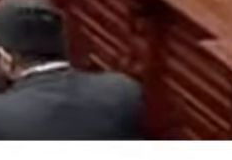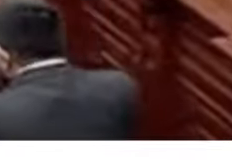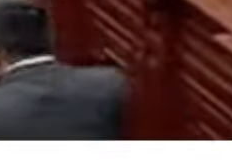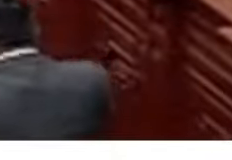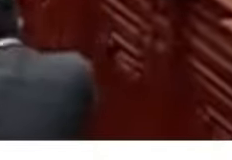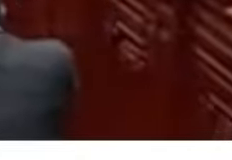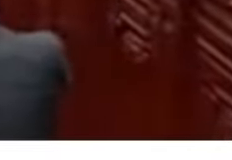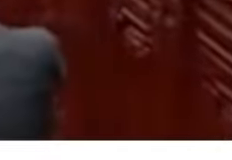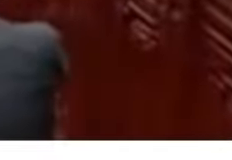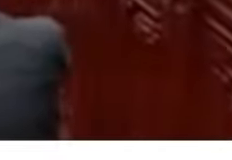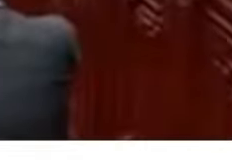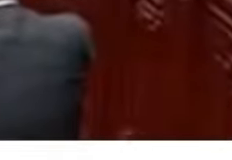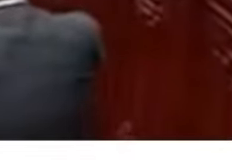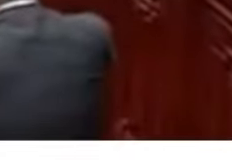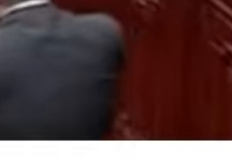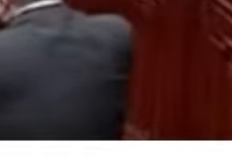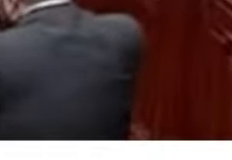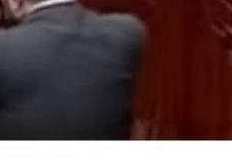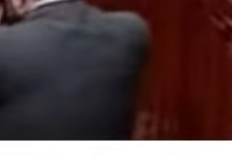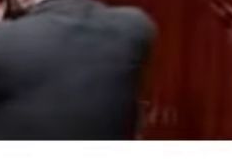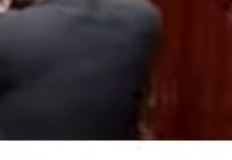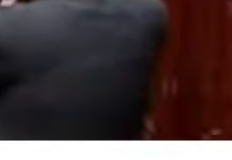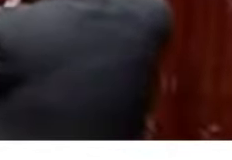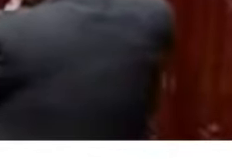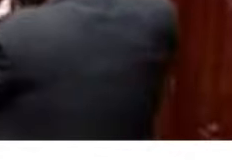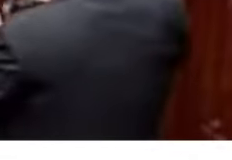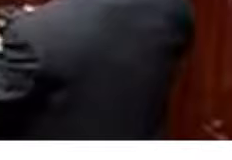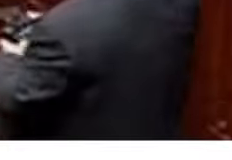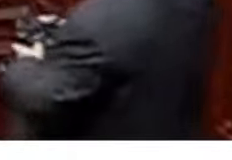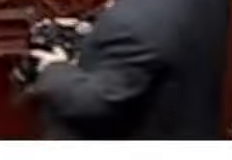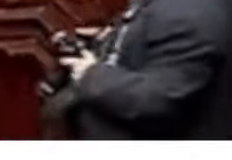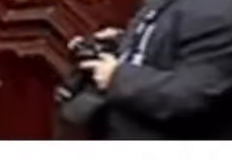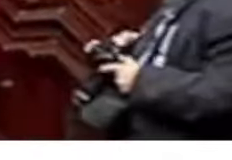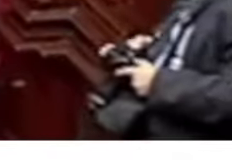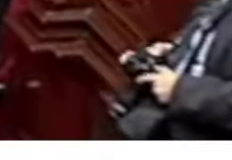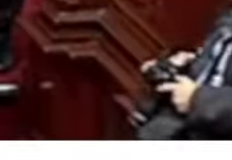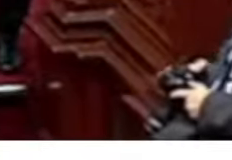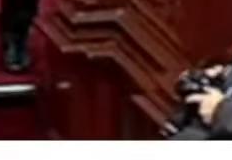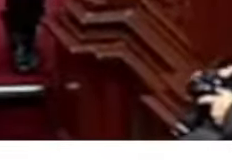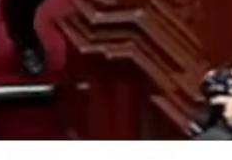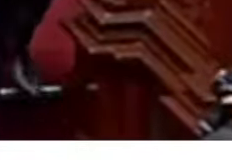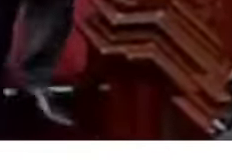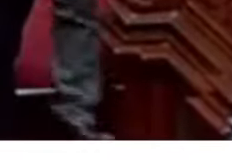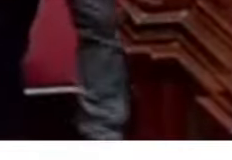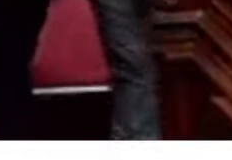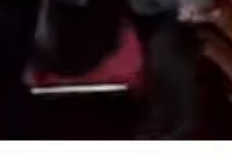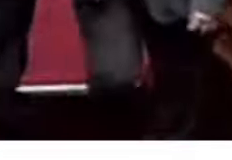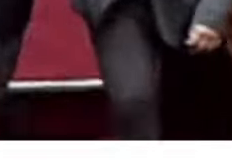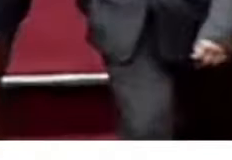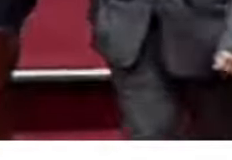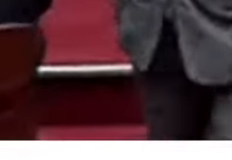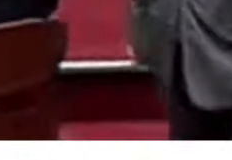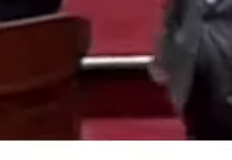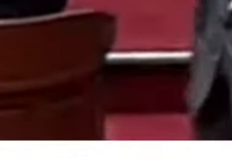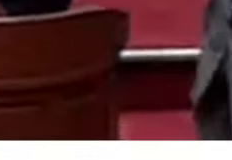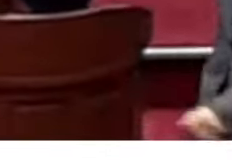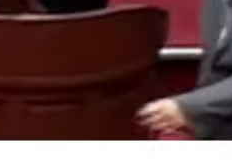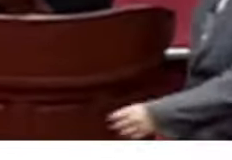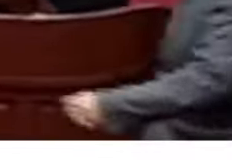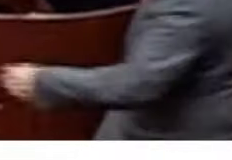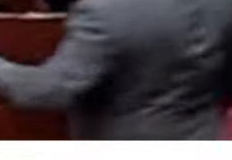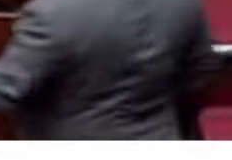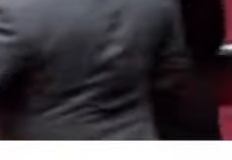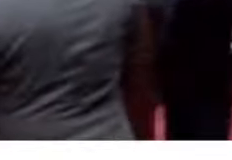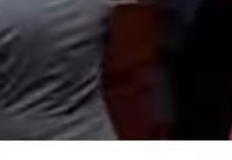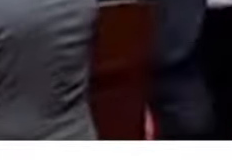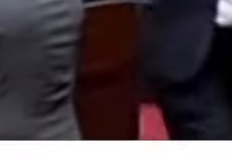de equilibrio financiero del sector público para el año fiscal 2024. Exactamente son tres proyectos de ley y entonces